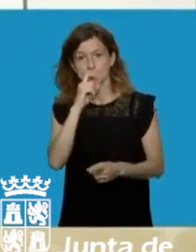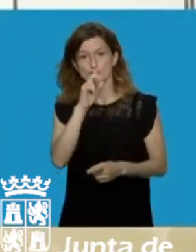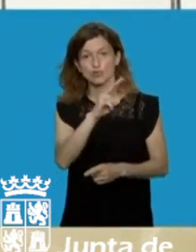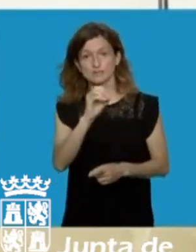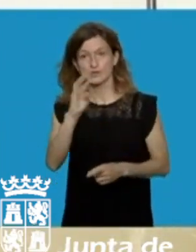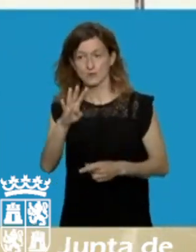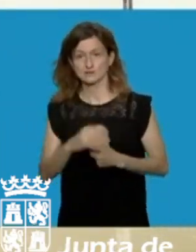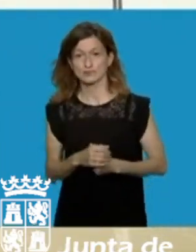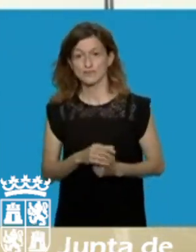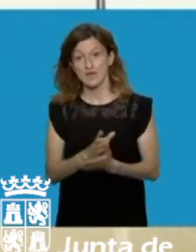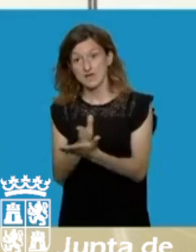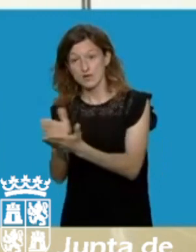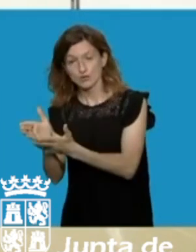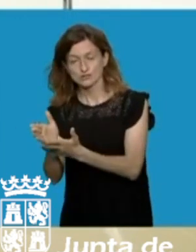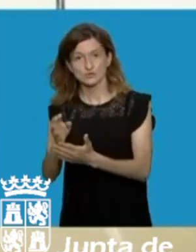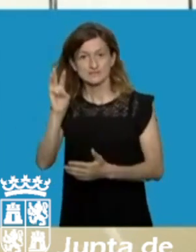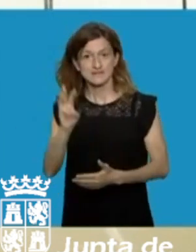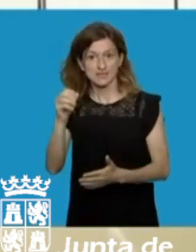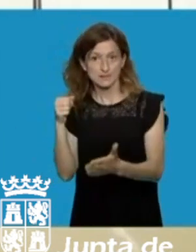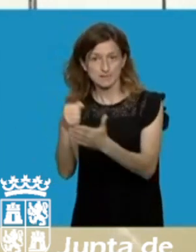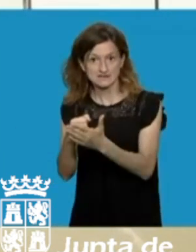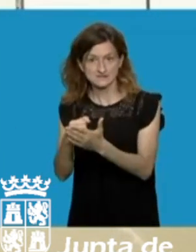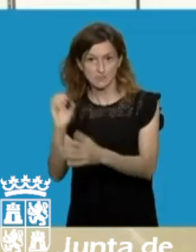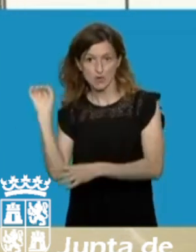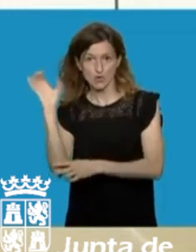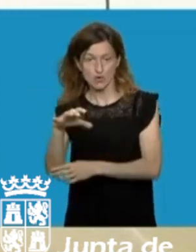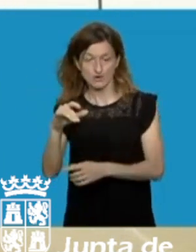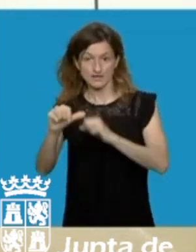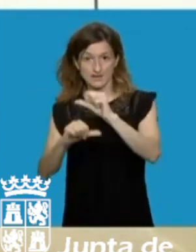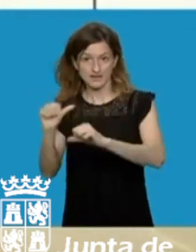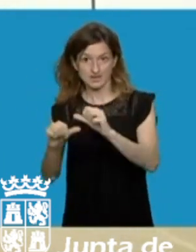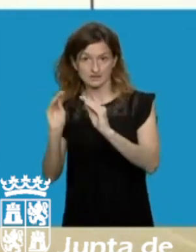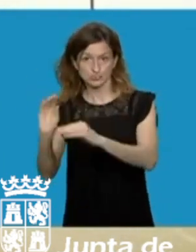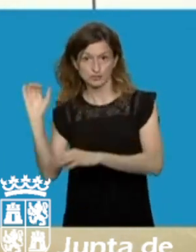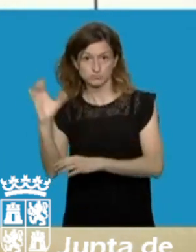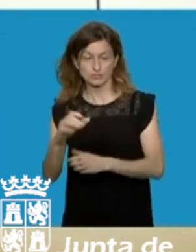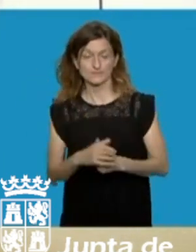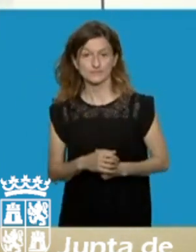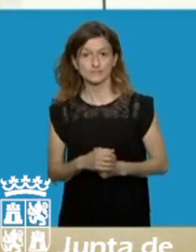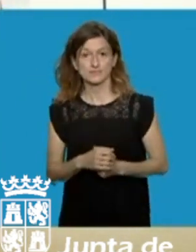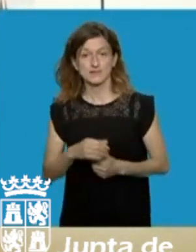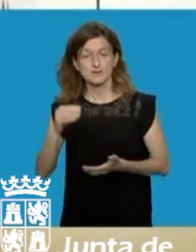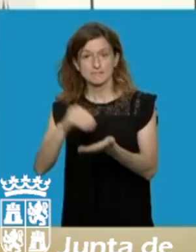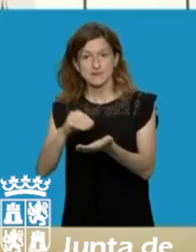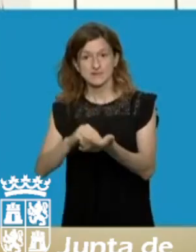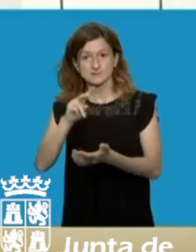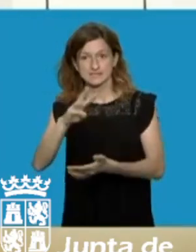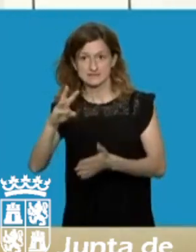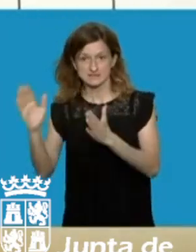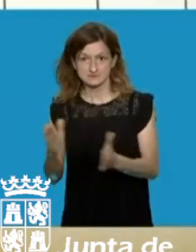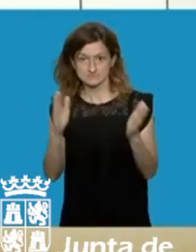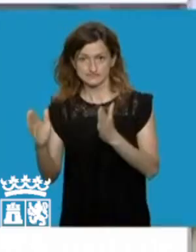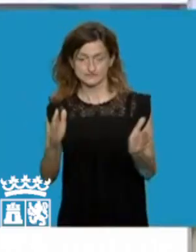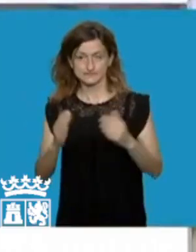El segundo es el tercer máximo goleador de la Liga Sobal, una competición que ha disputado en 23 temporadas.